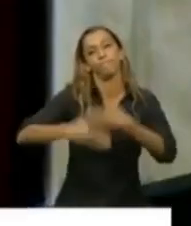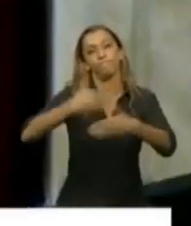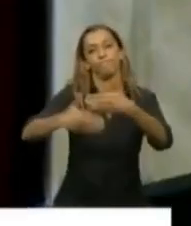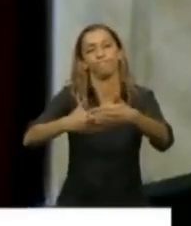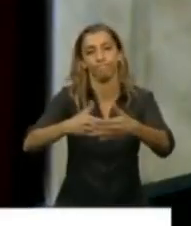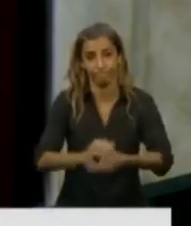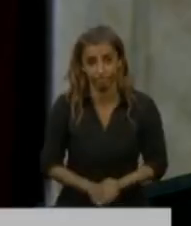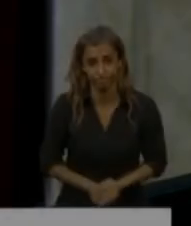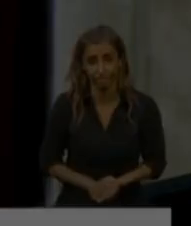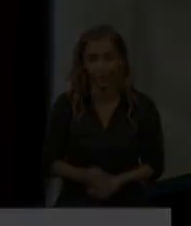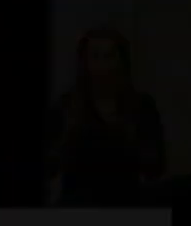Gracias, diputado.